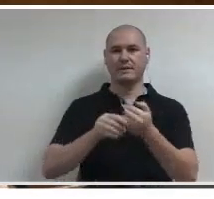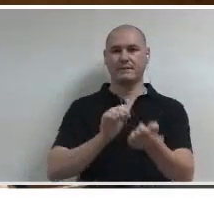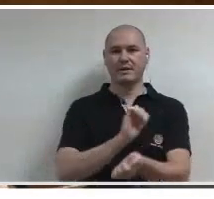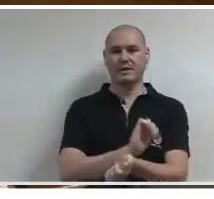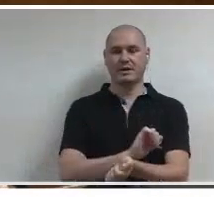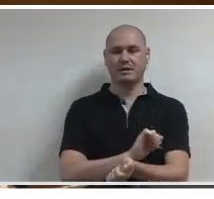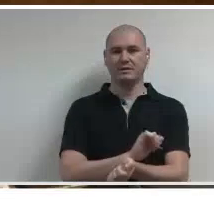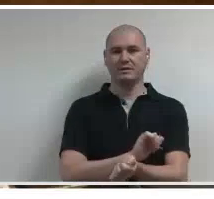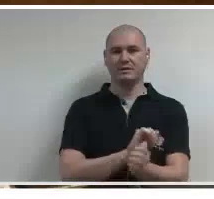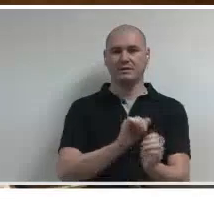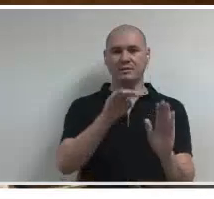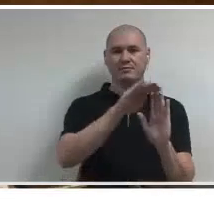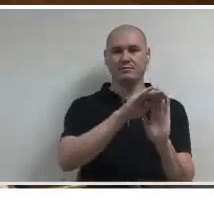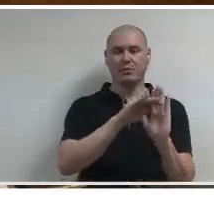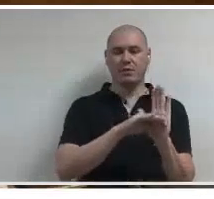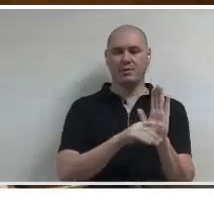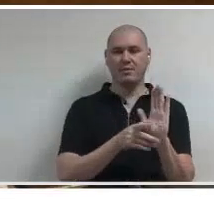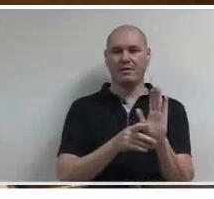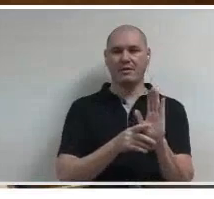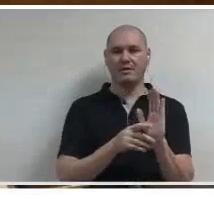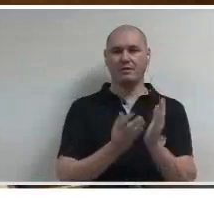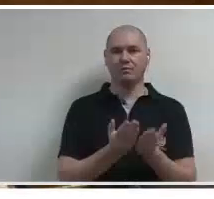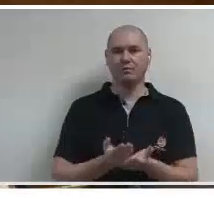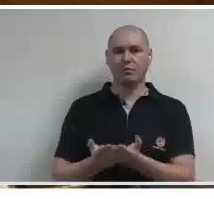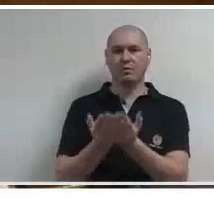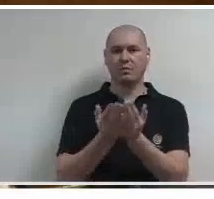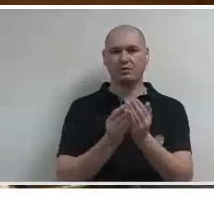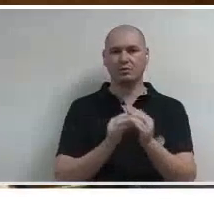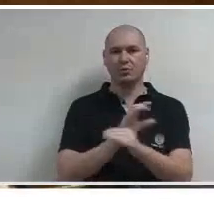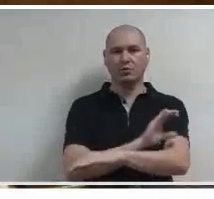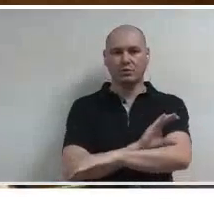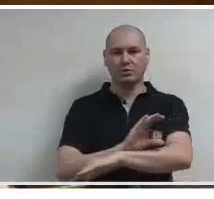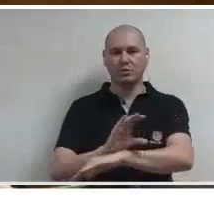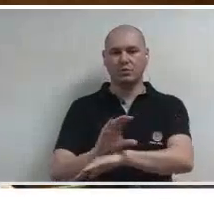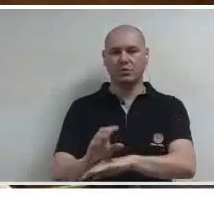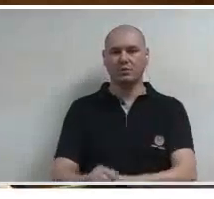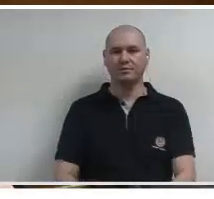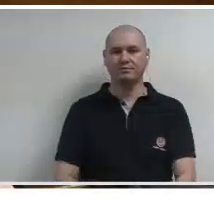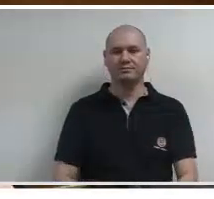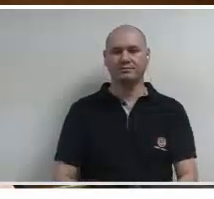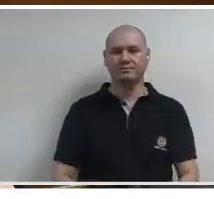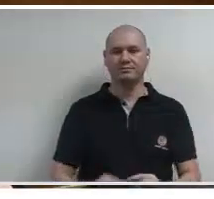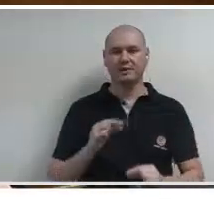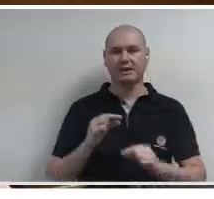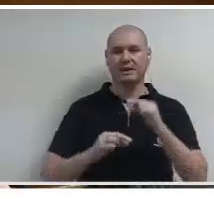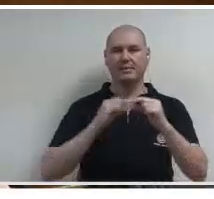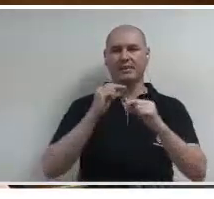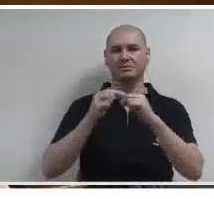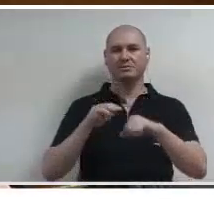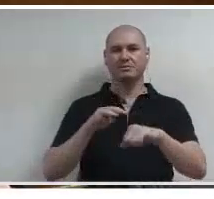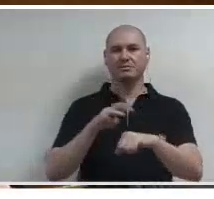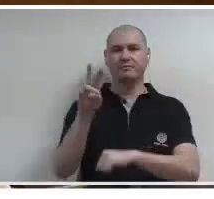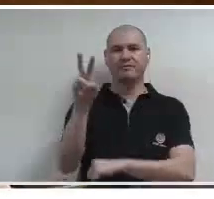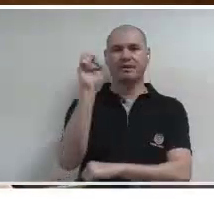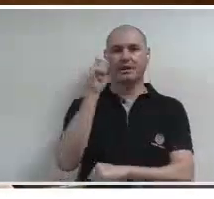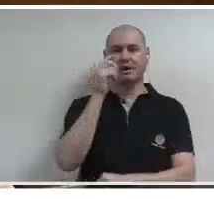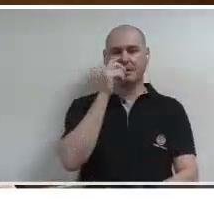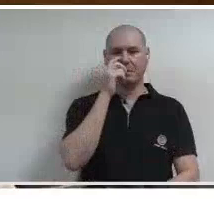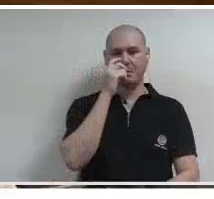Oyapó Curso Paisaguaba, Programa de Formación Continua, Escuela Judicial, Curso de